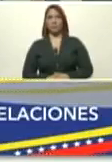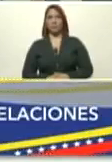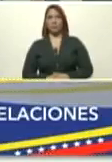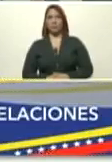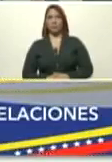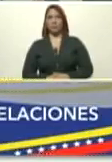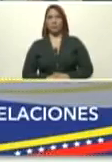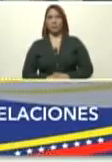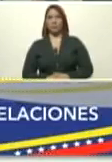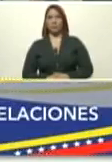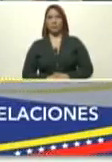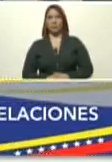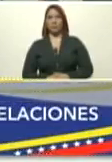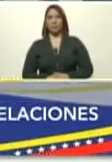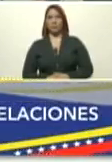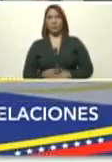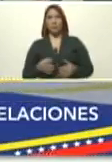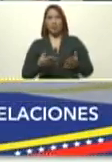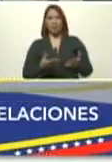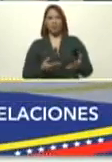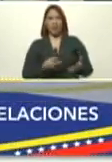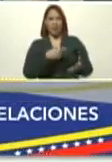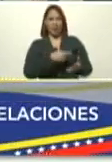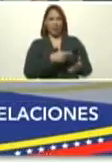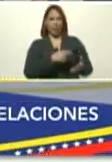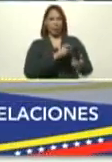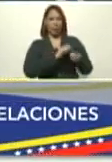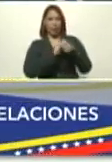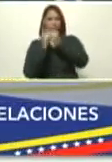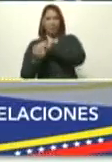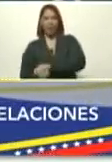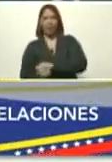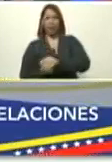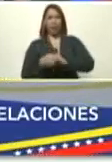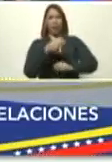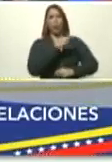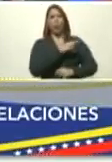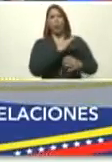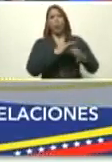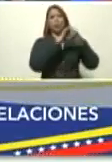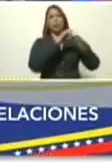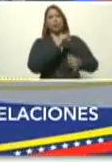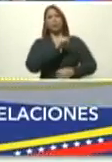de las cenizas de la Unión Soviética una nueva Rusia,